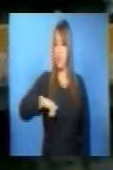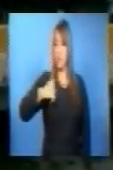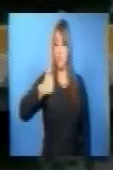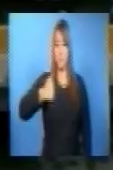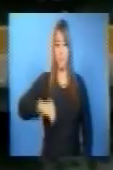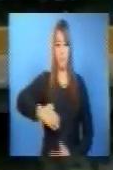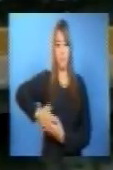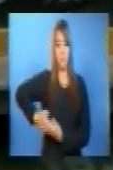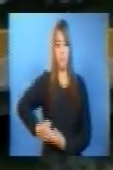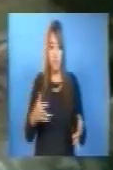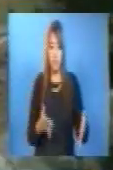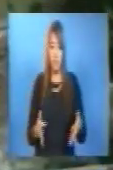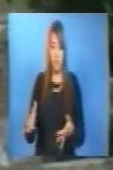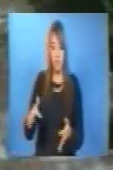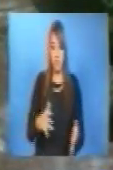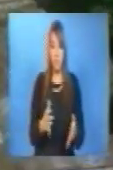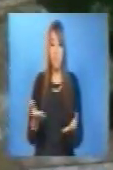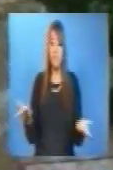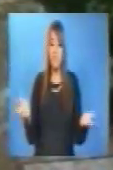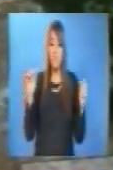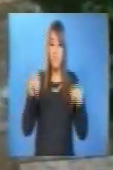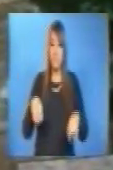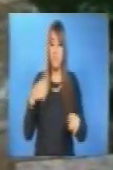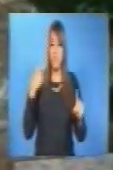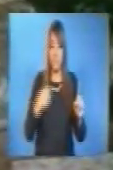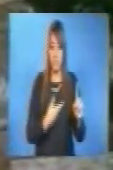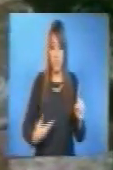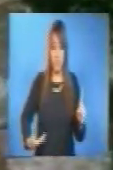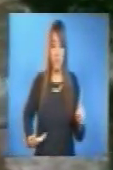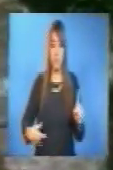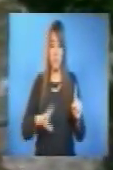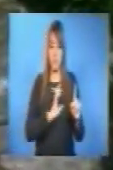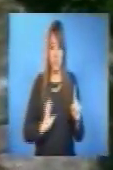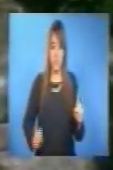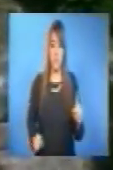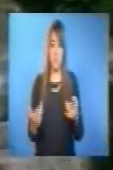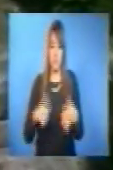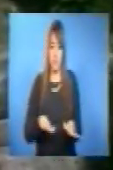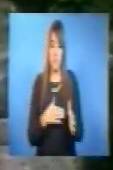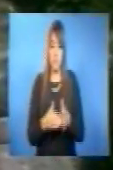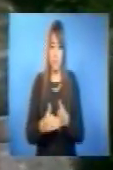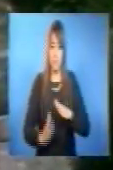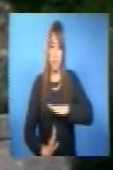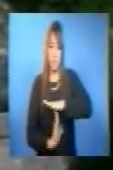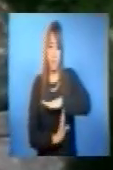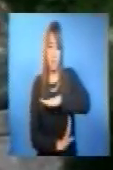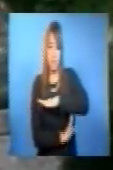Con información de Carolina Mengíbar, este es un reporte de Antonio Valladares para Noticiero Hechos.